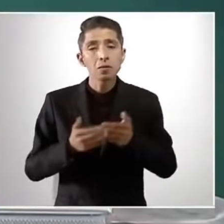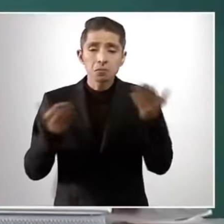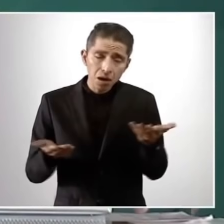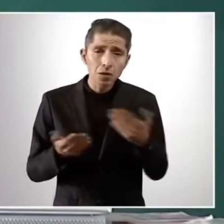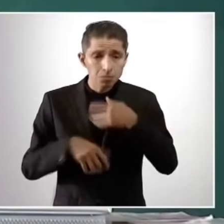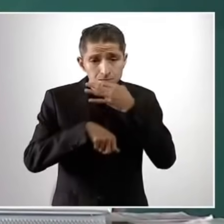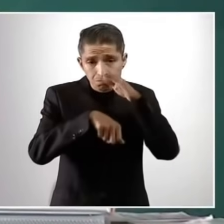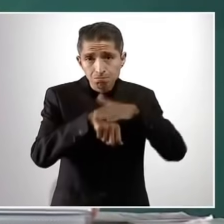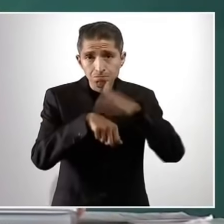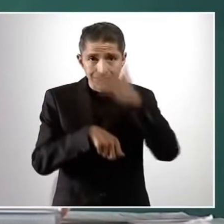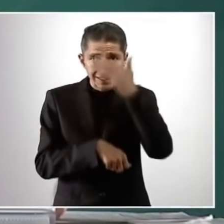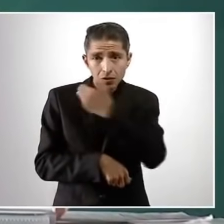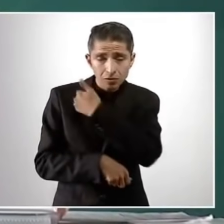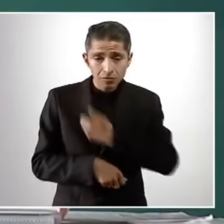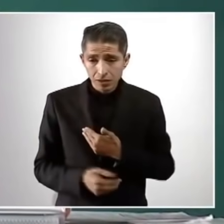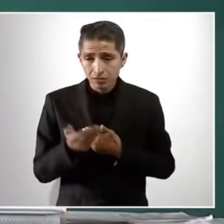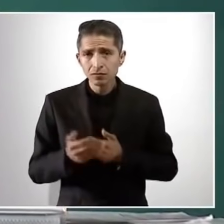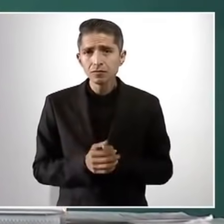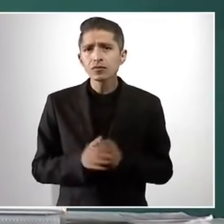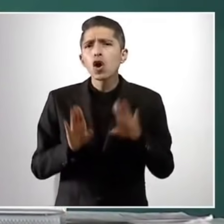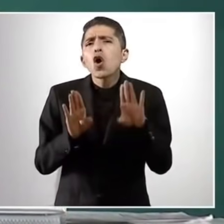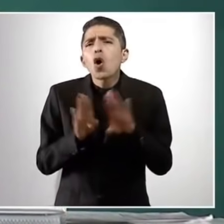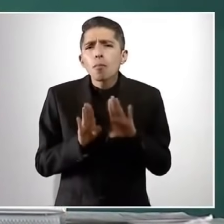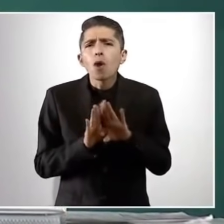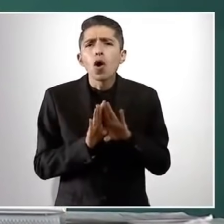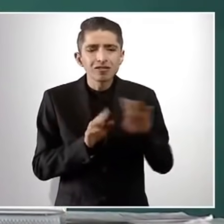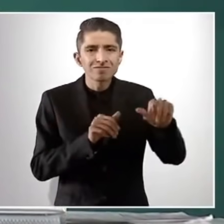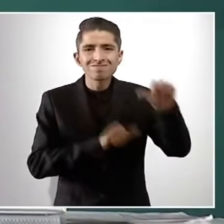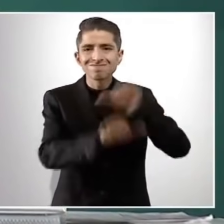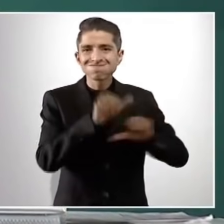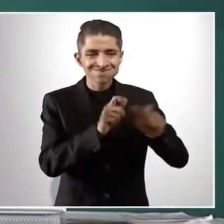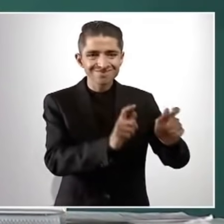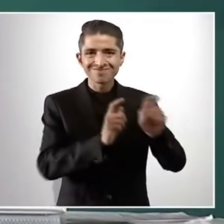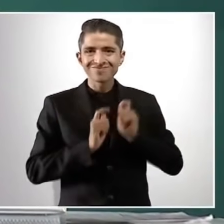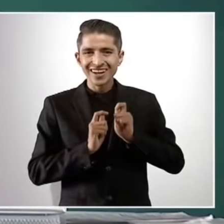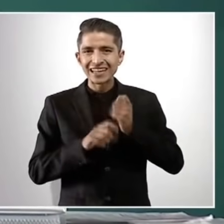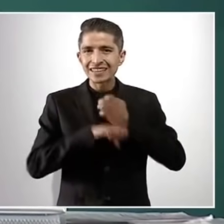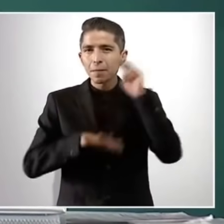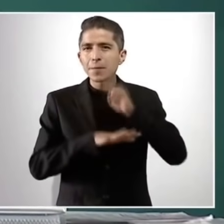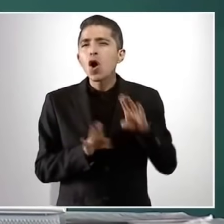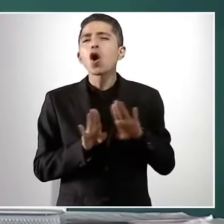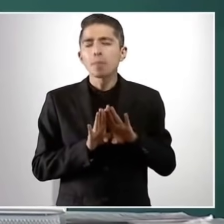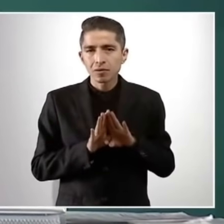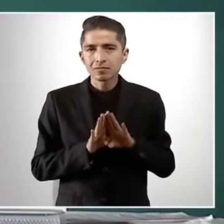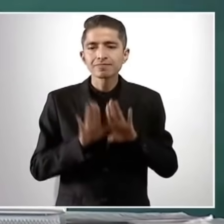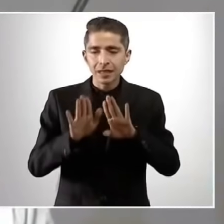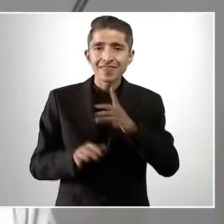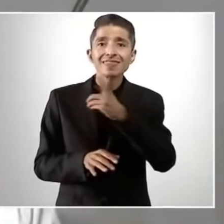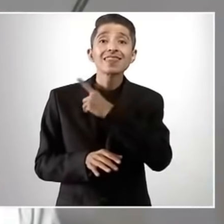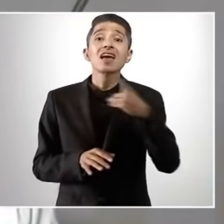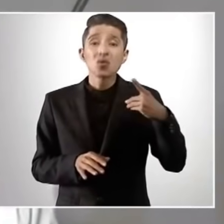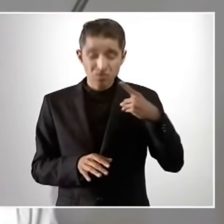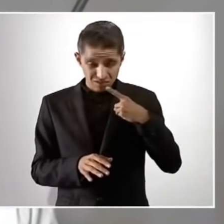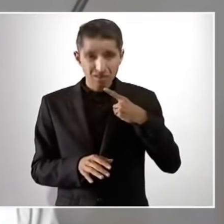informarles, señor presidente, cómo recibimos el Estado de Michoacán. Tenemos una deuda pública